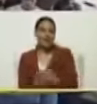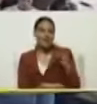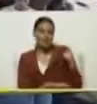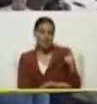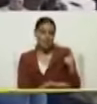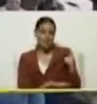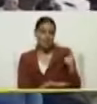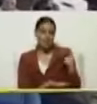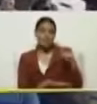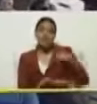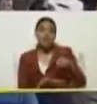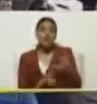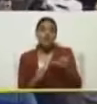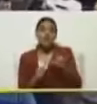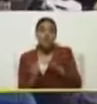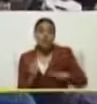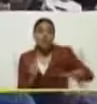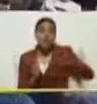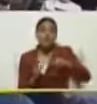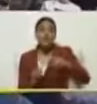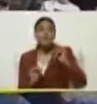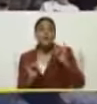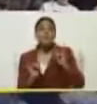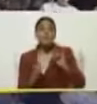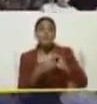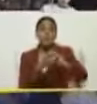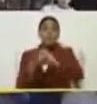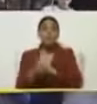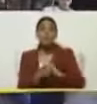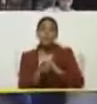Este café viene de Campo Elías, Trujillo.